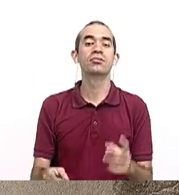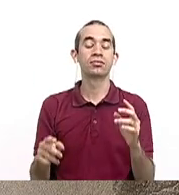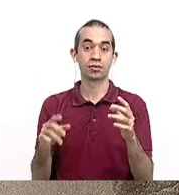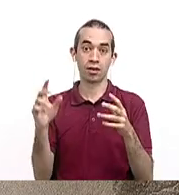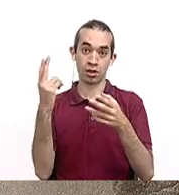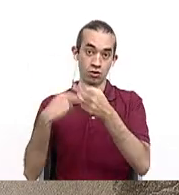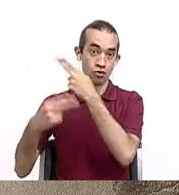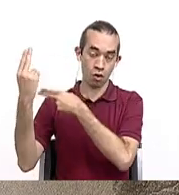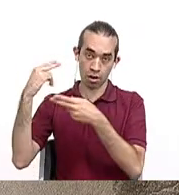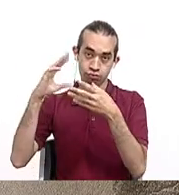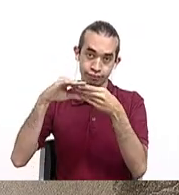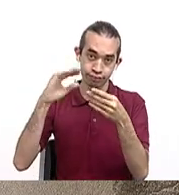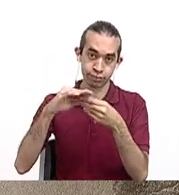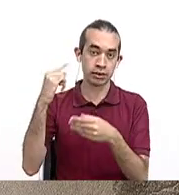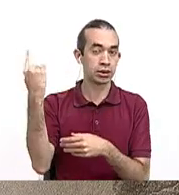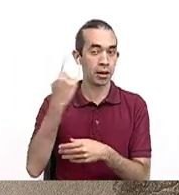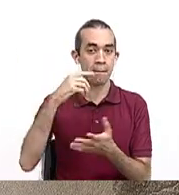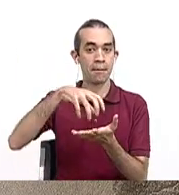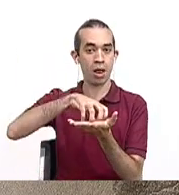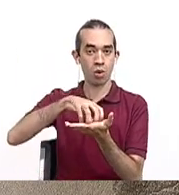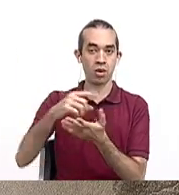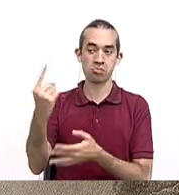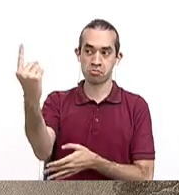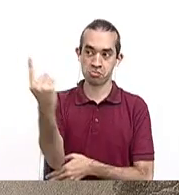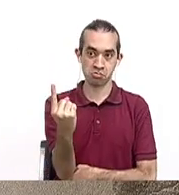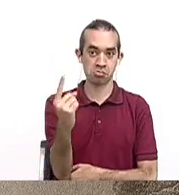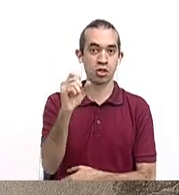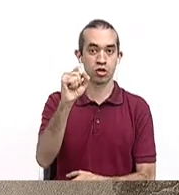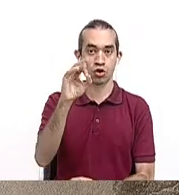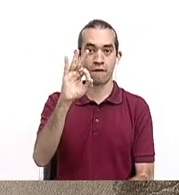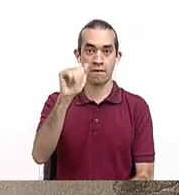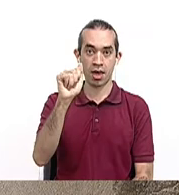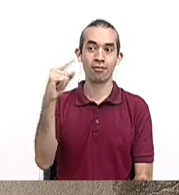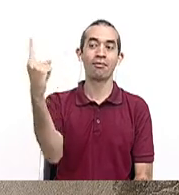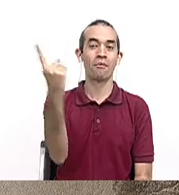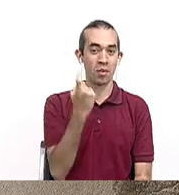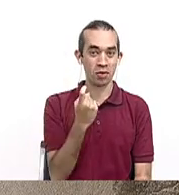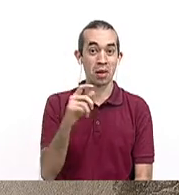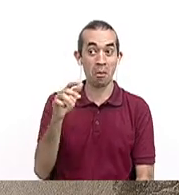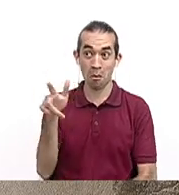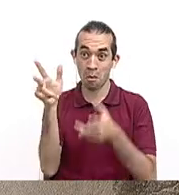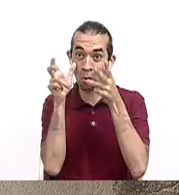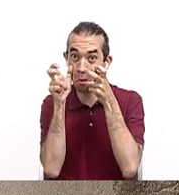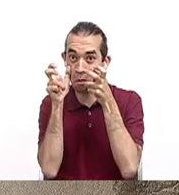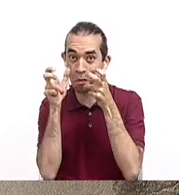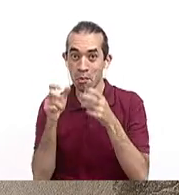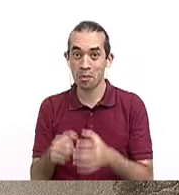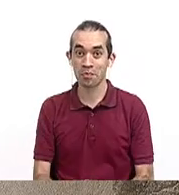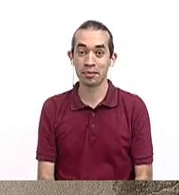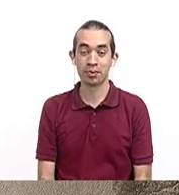surgen dudas sofía nos hace el favor de enviarnos una pregunta vamos a escucharla